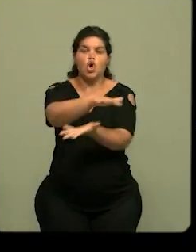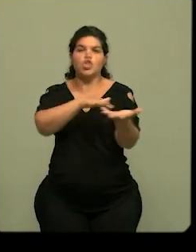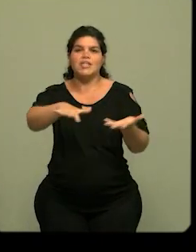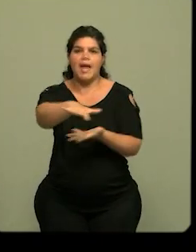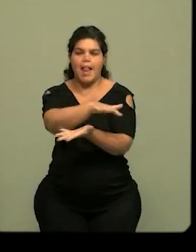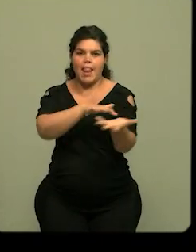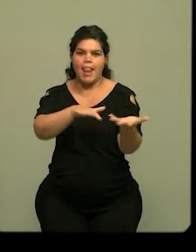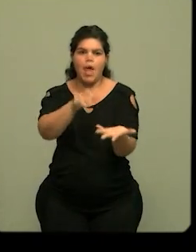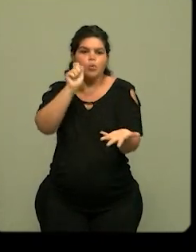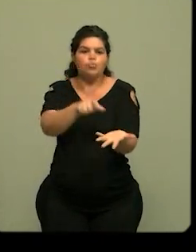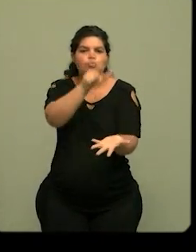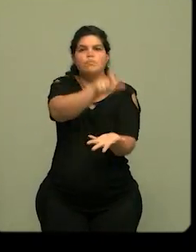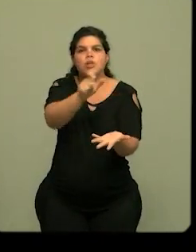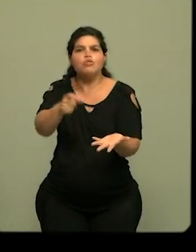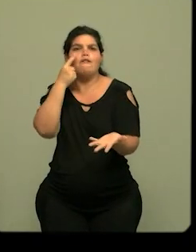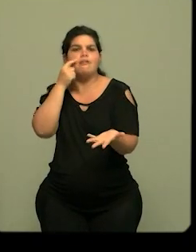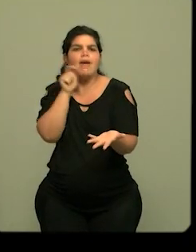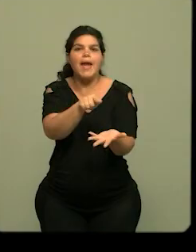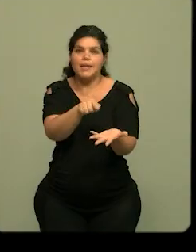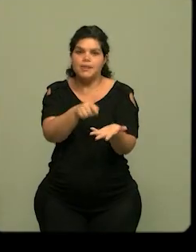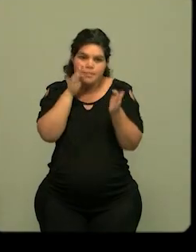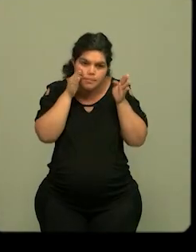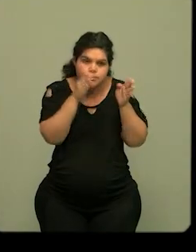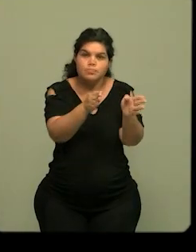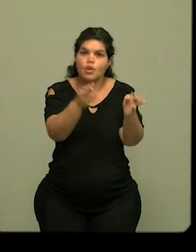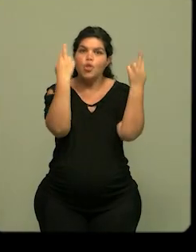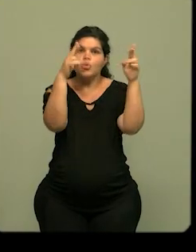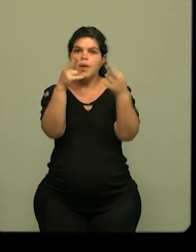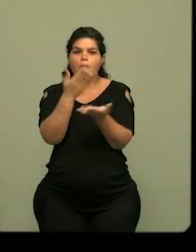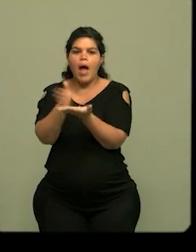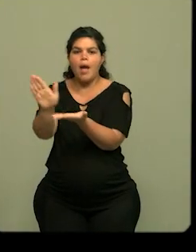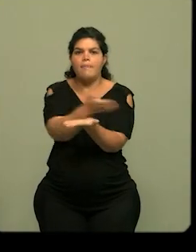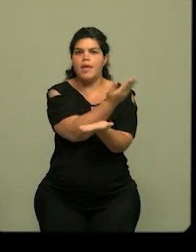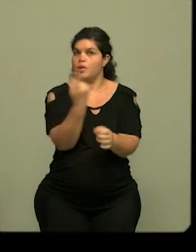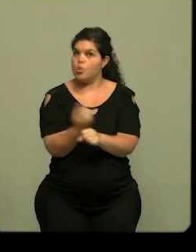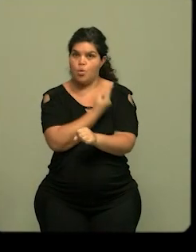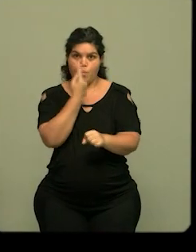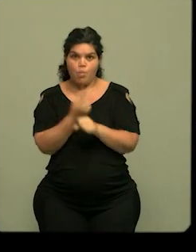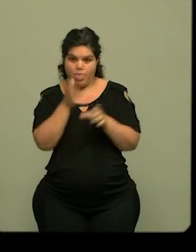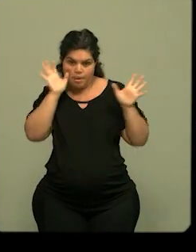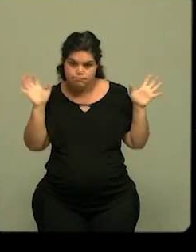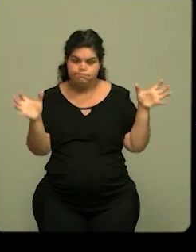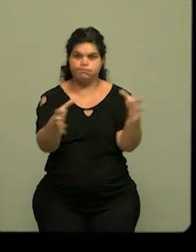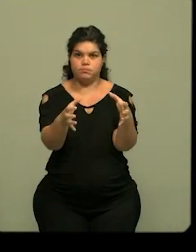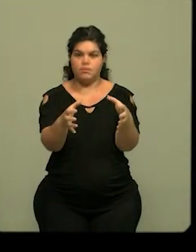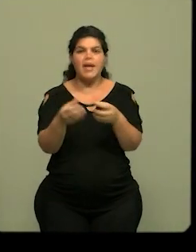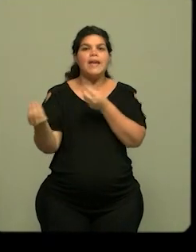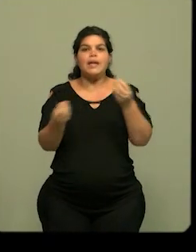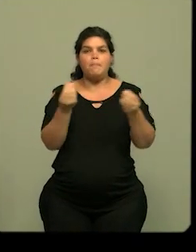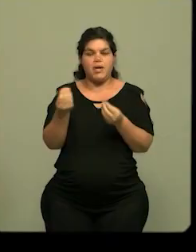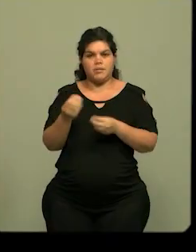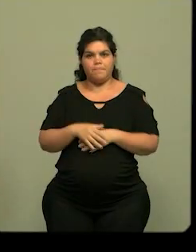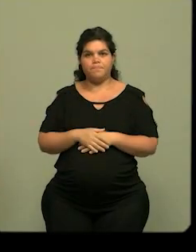muchos lugares donde han crecido sí, exponencialmente a nivel turístico, donde la población ha tenido un rechazo. Ese rechazo se